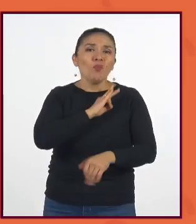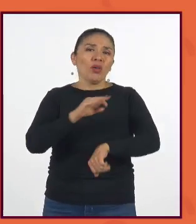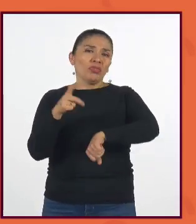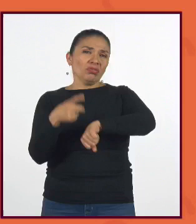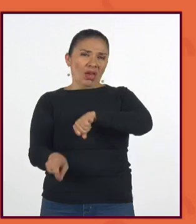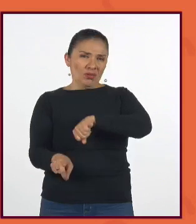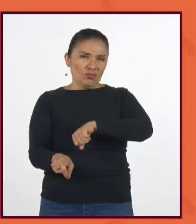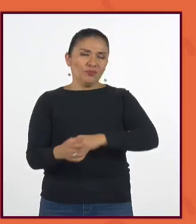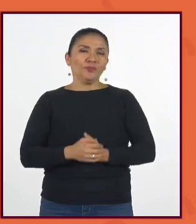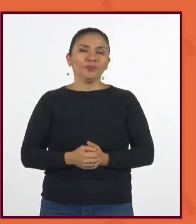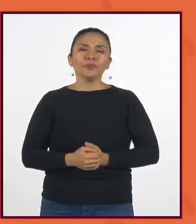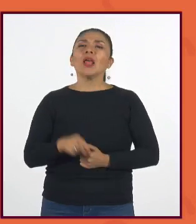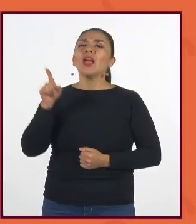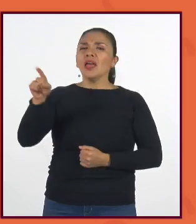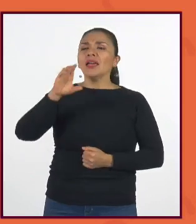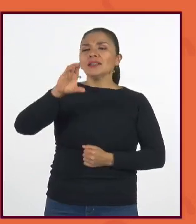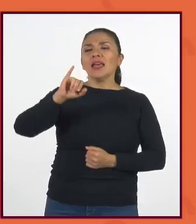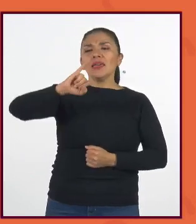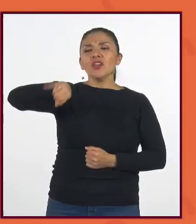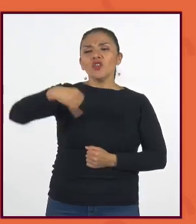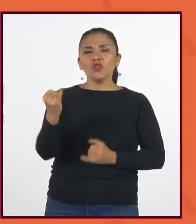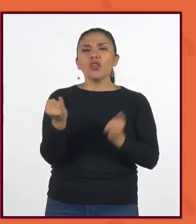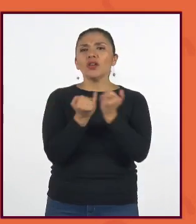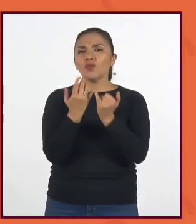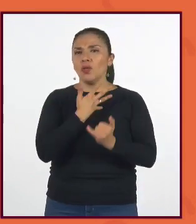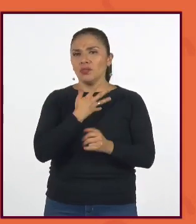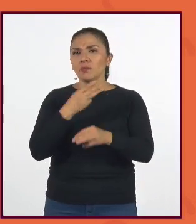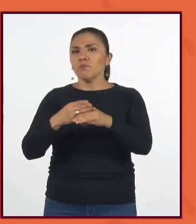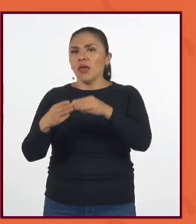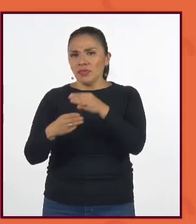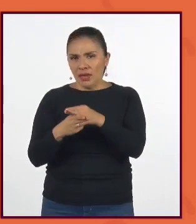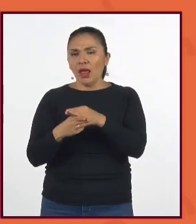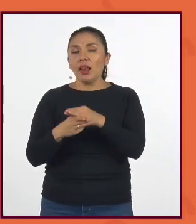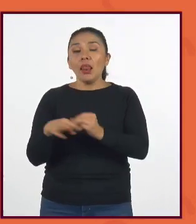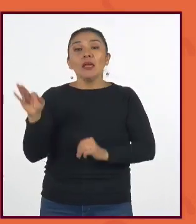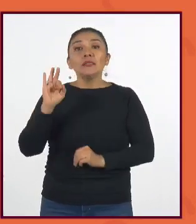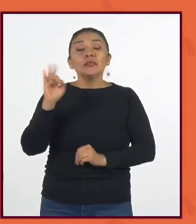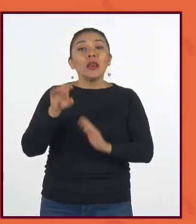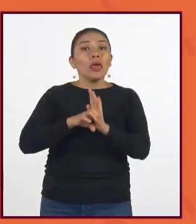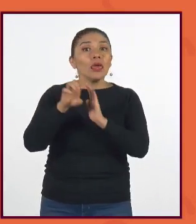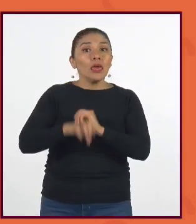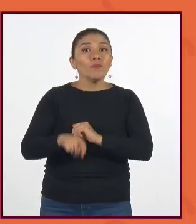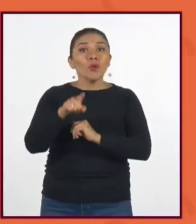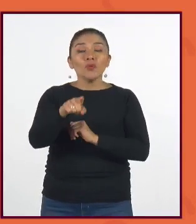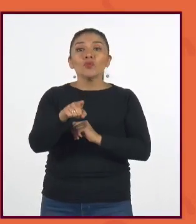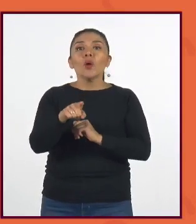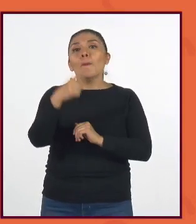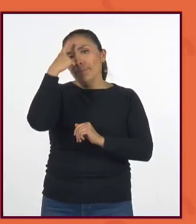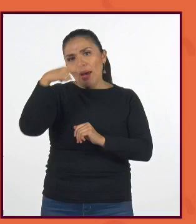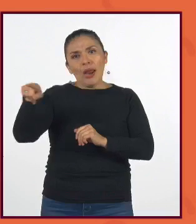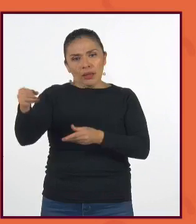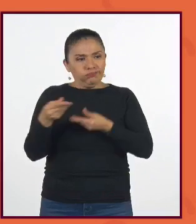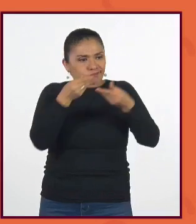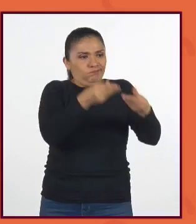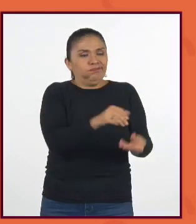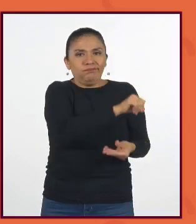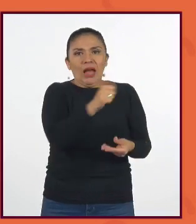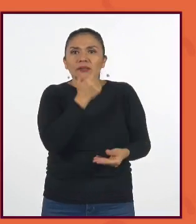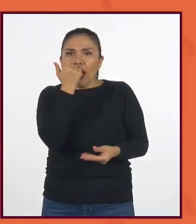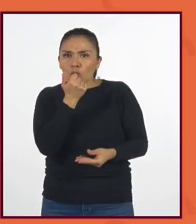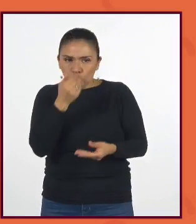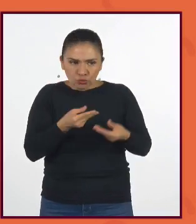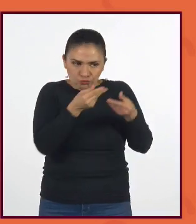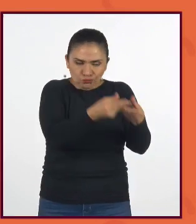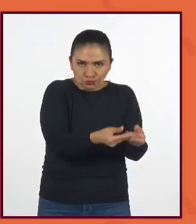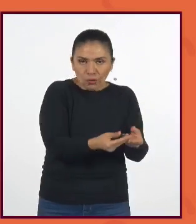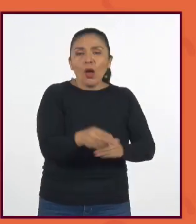El CIJ también tiene material, sobre todo para dejárselos a los chicos o también